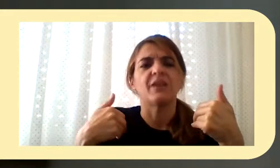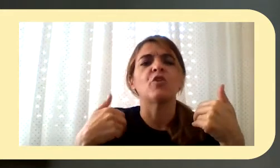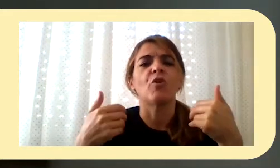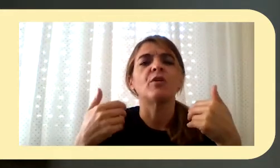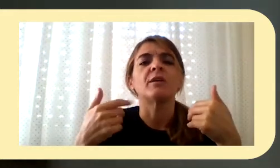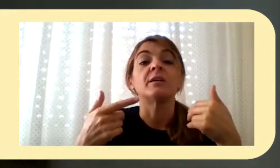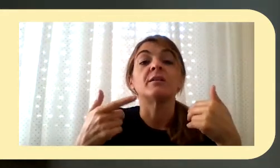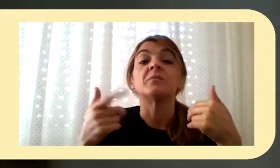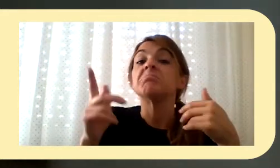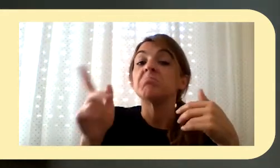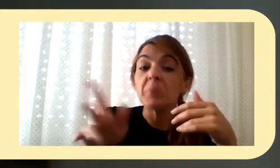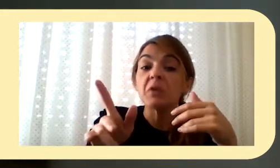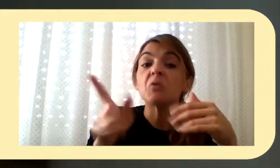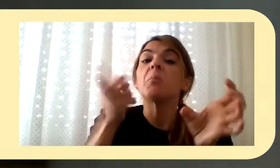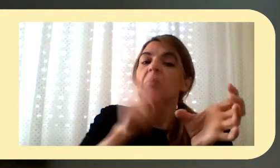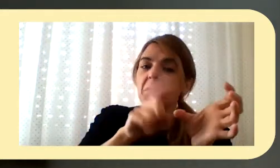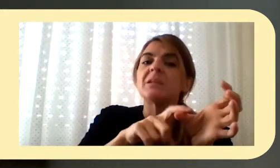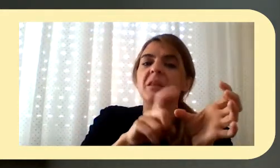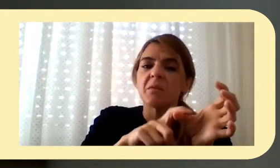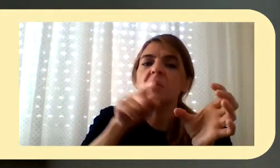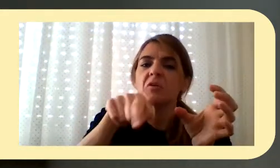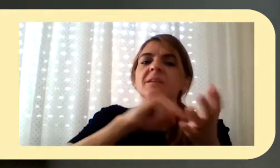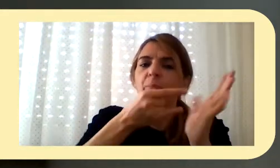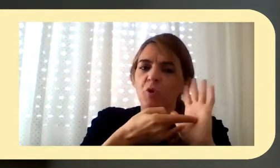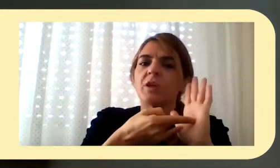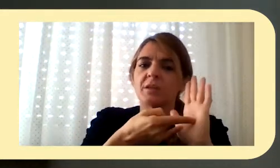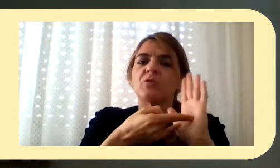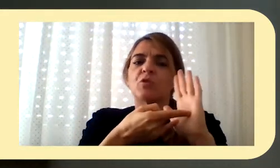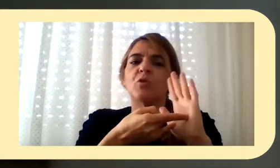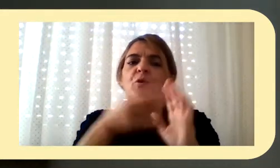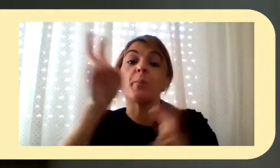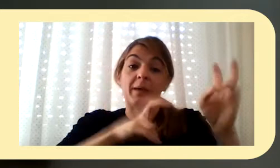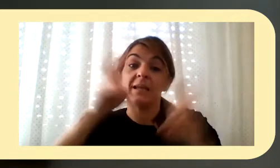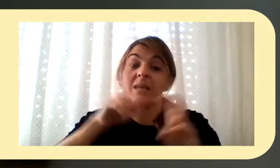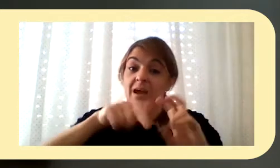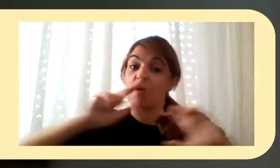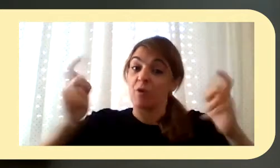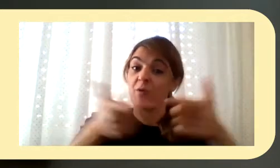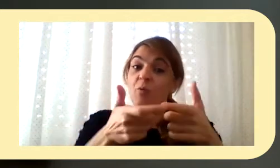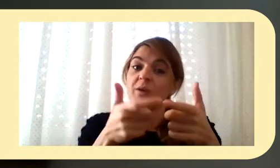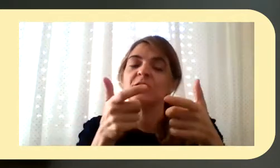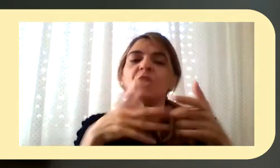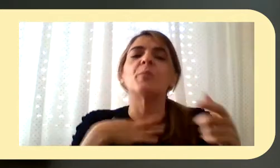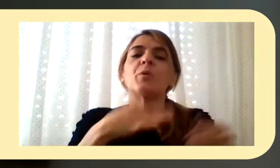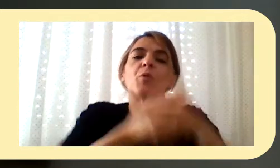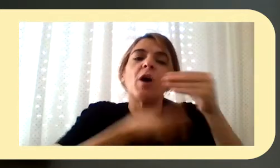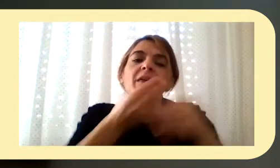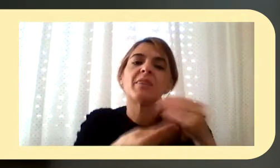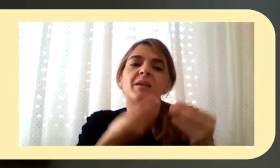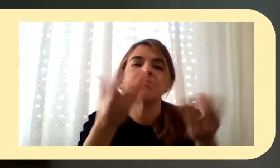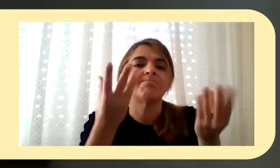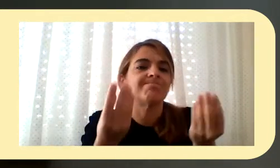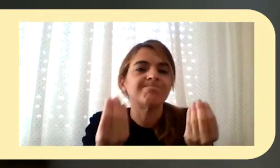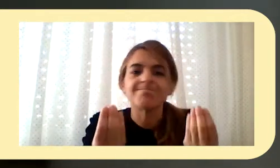estuvieron participando en este proyecto, viniendo a los encuentros y pudimos sacar, bueno,